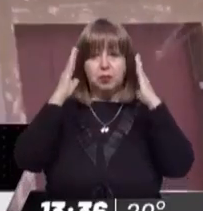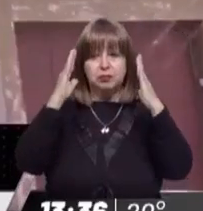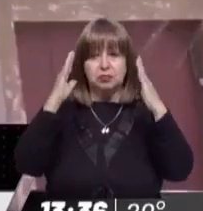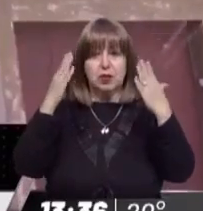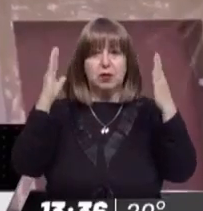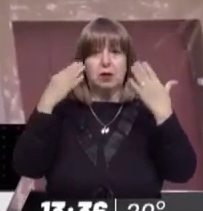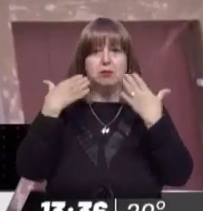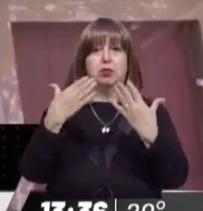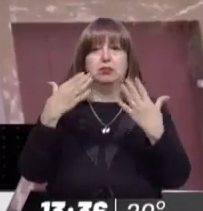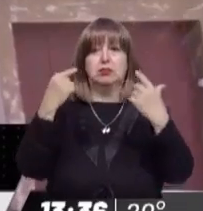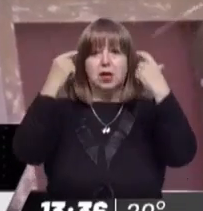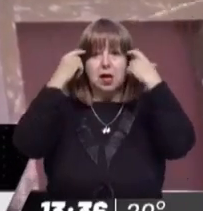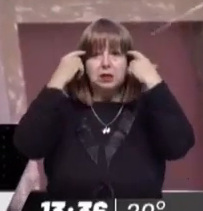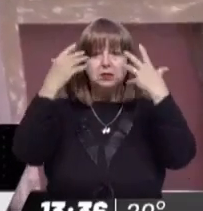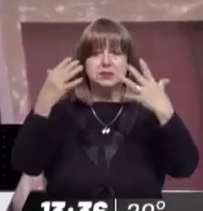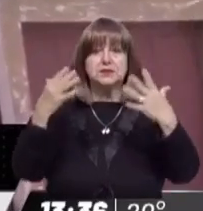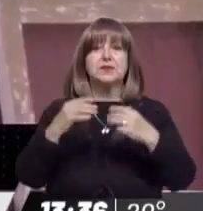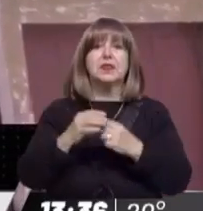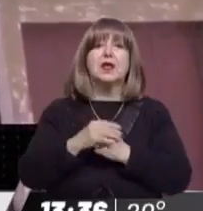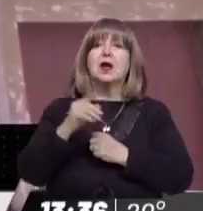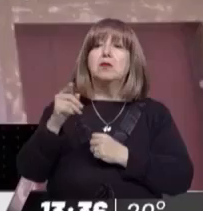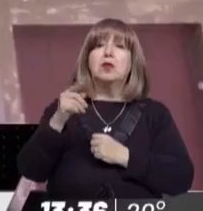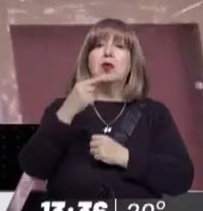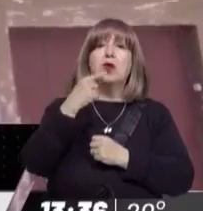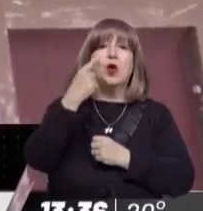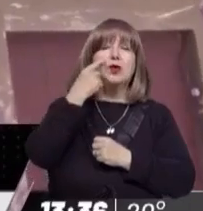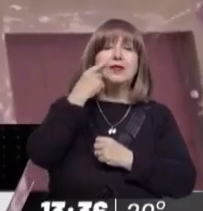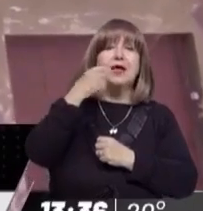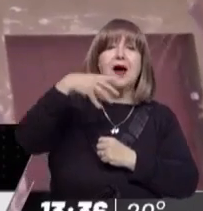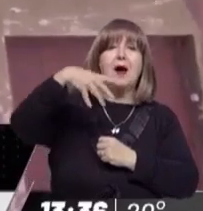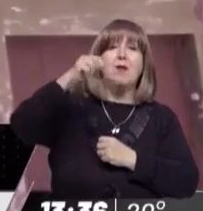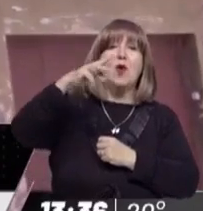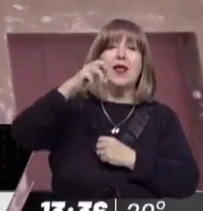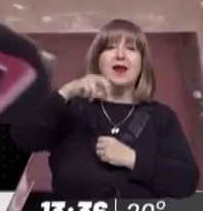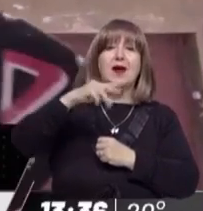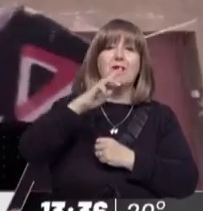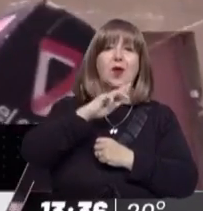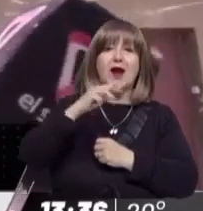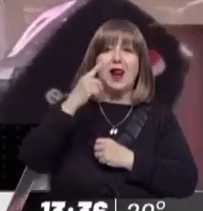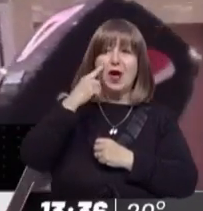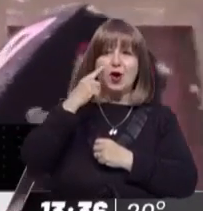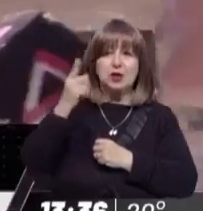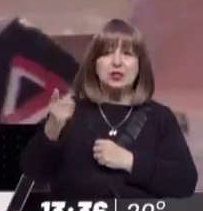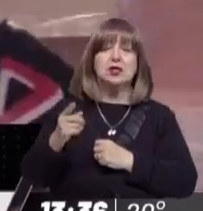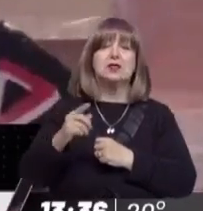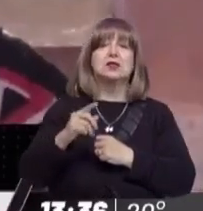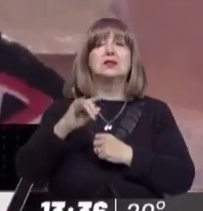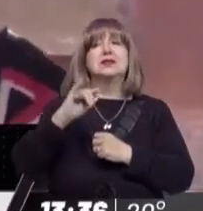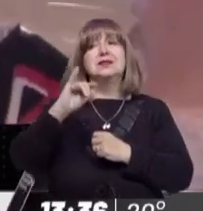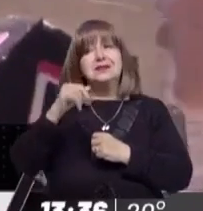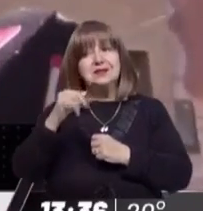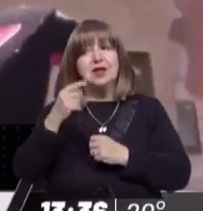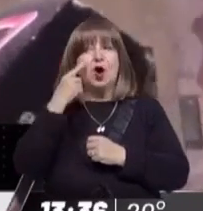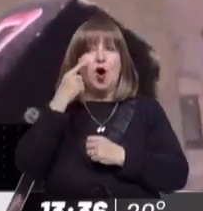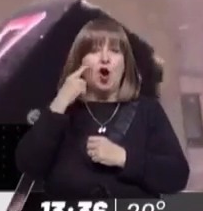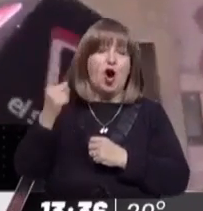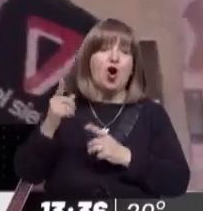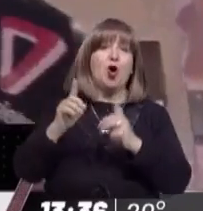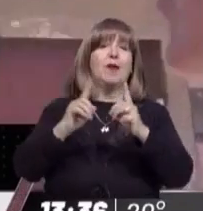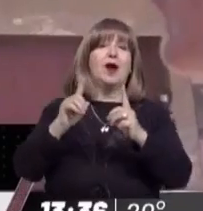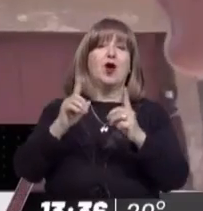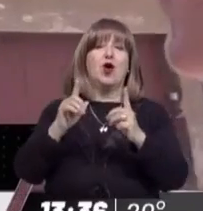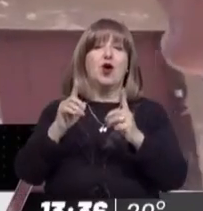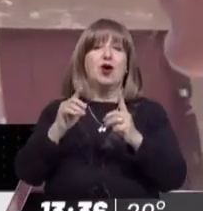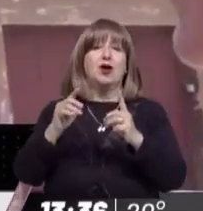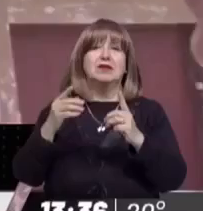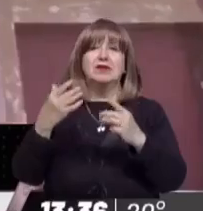tenías trato no no yo con ella no la mejor de saludarnos de vecino pero no con ella no tenía nada per Ho nos decían recién se había venido a vivir otros bueno venía